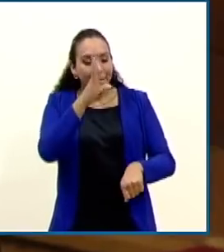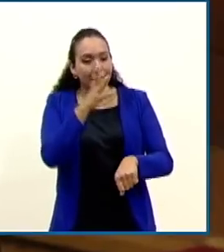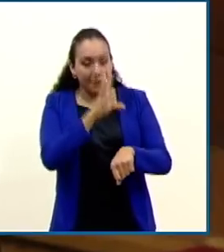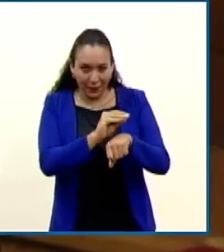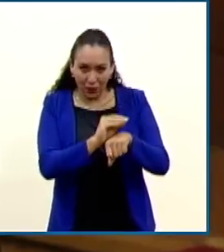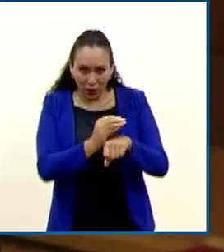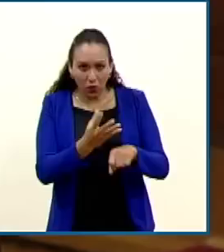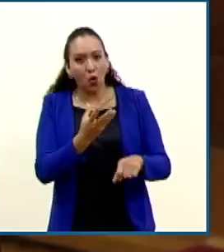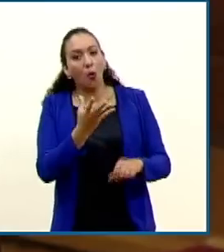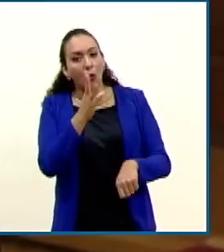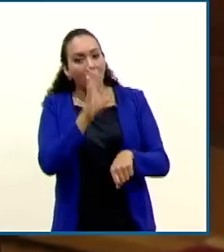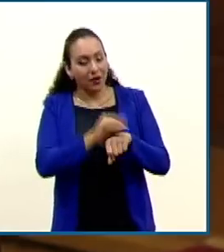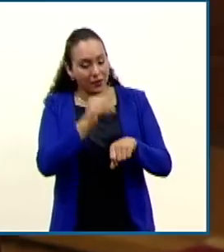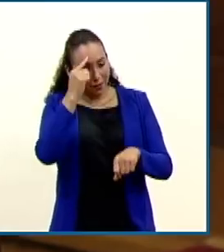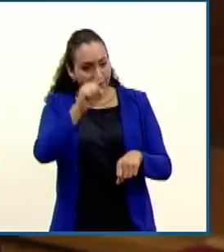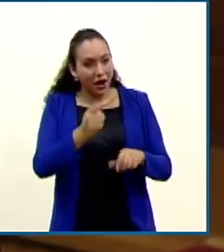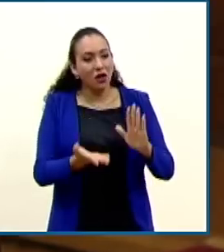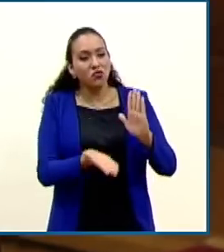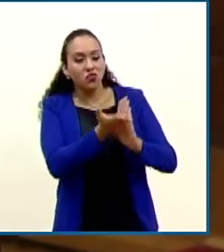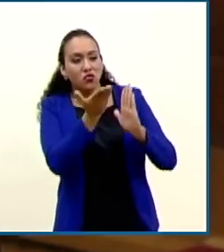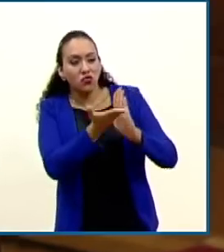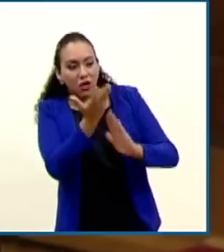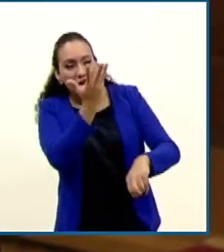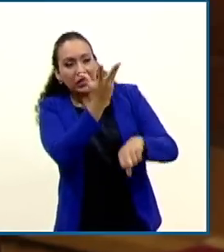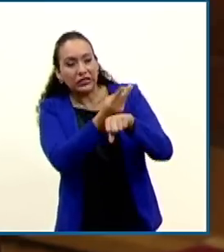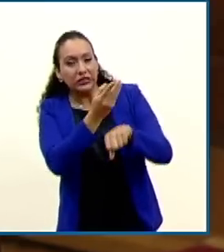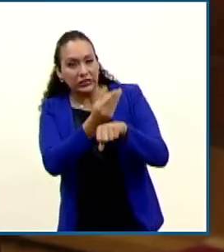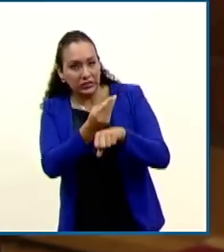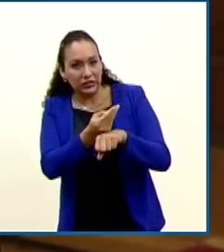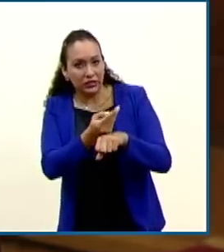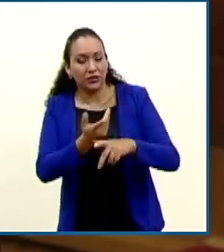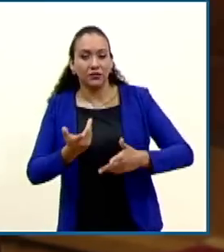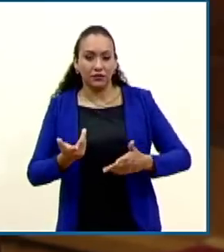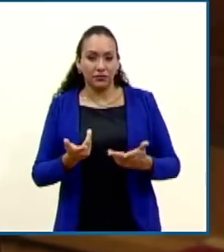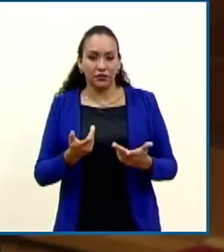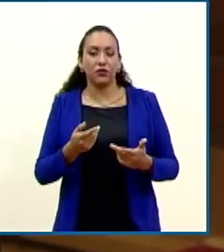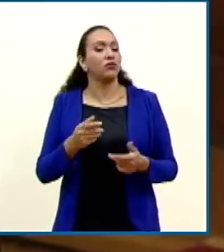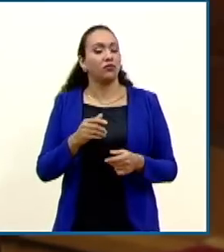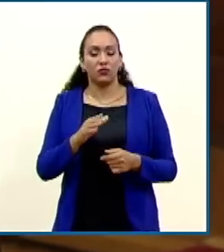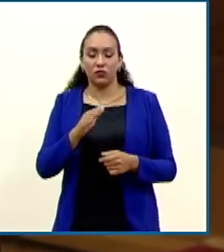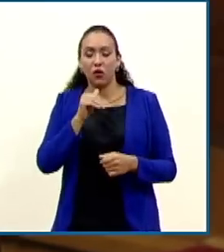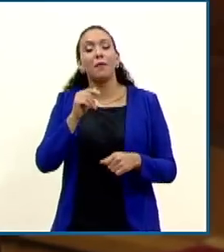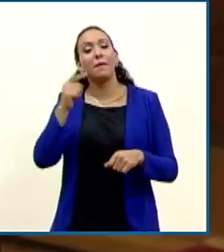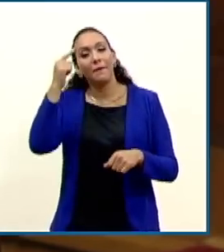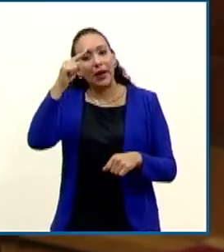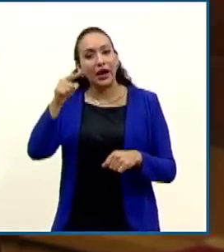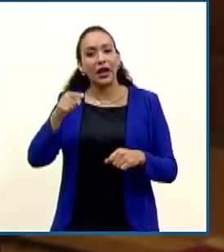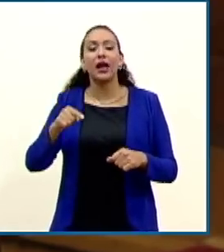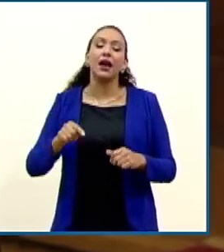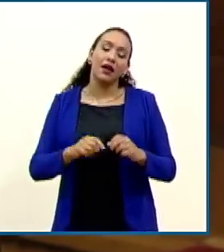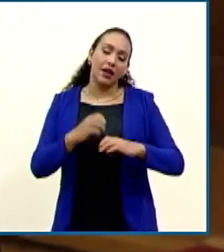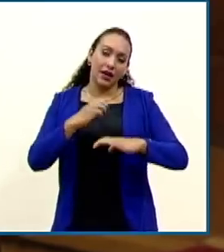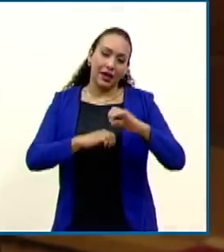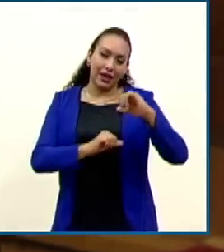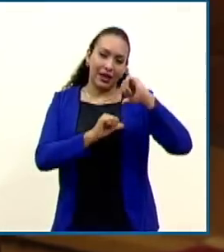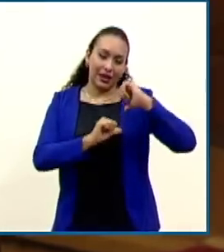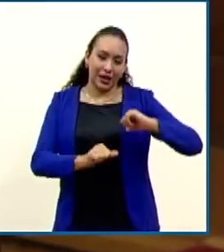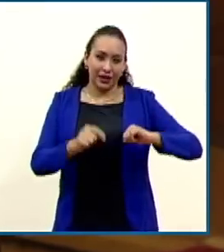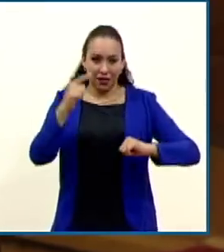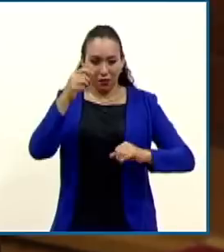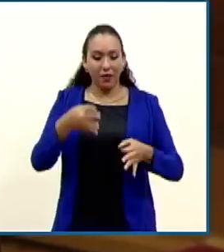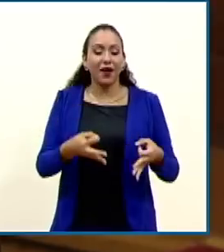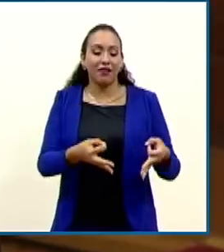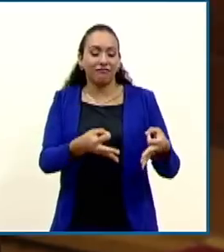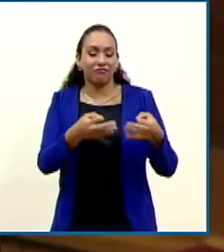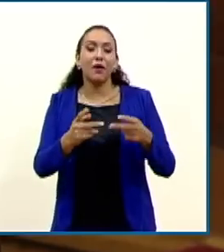permisos para la construcción y remodelación de pozos dedicados a la extracción de